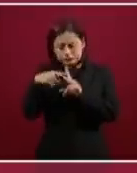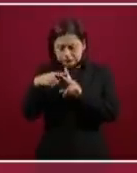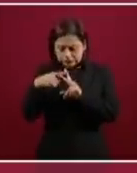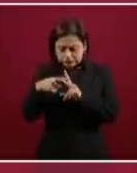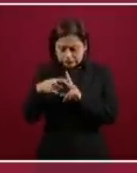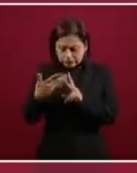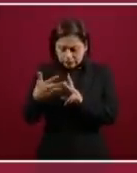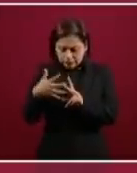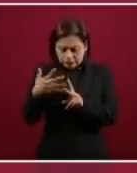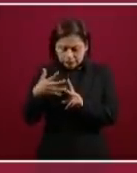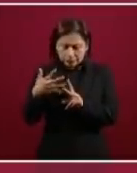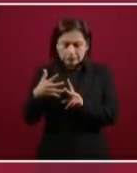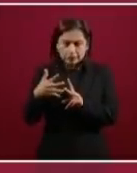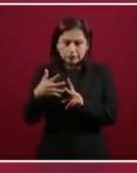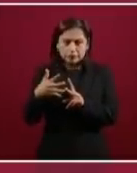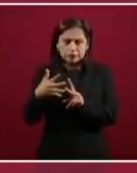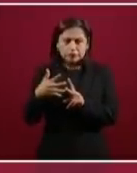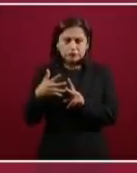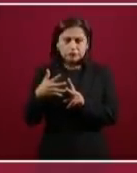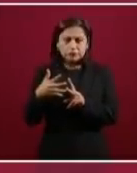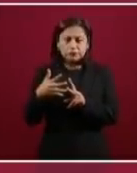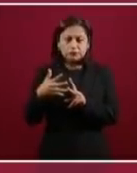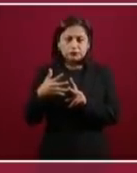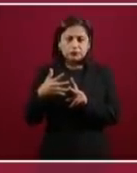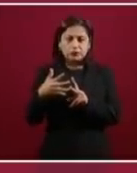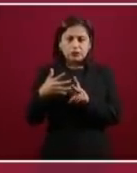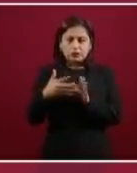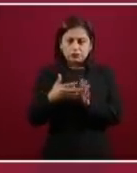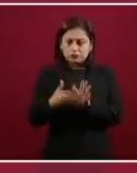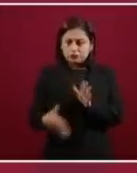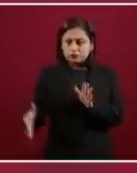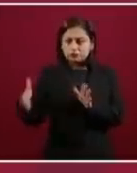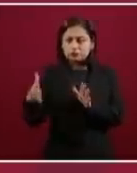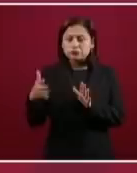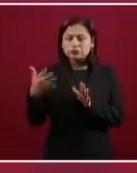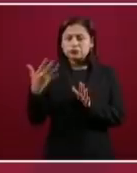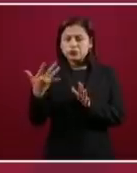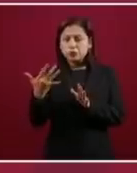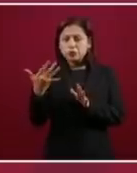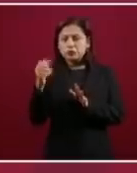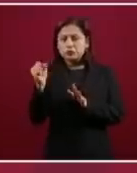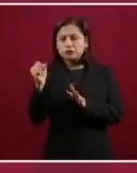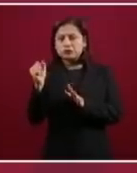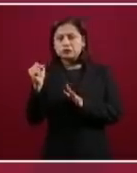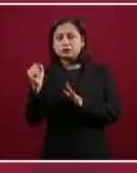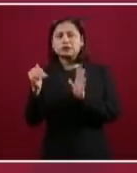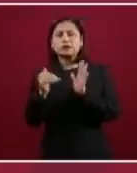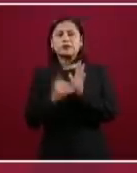van a ser como 50, 60 mil millones de pesos,